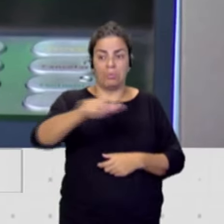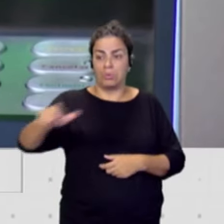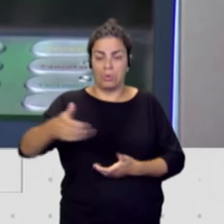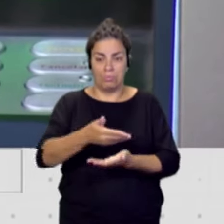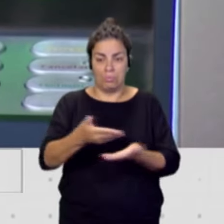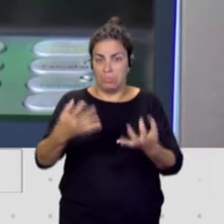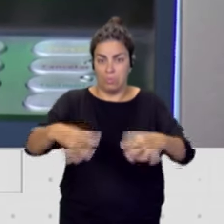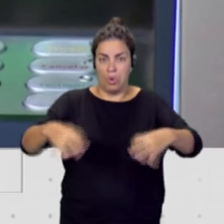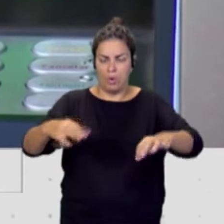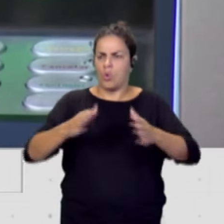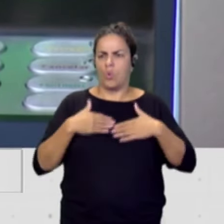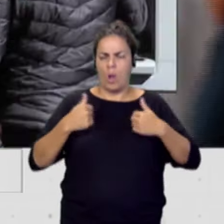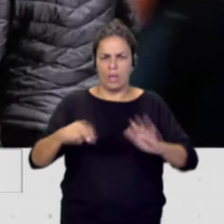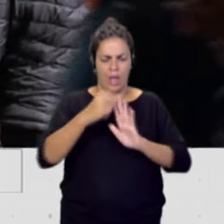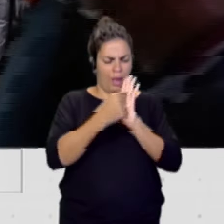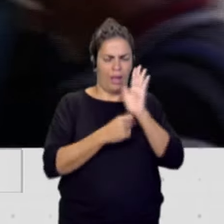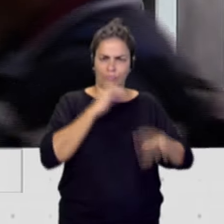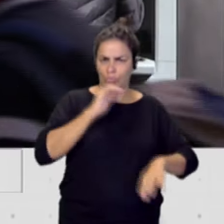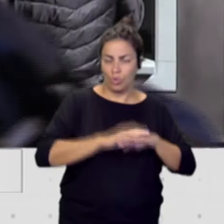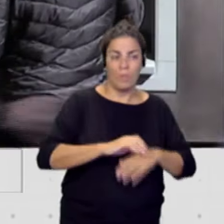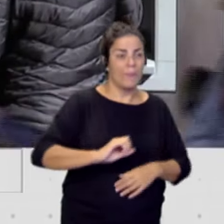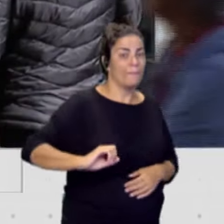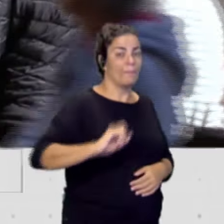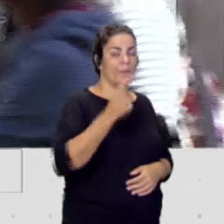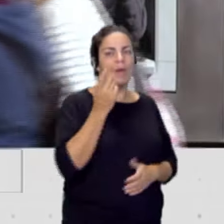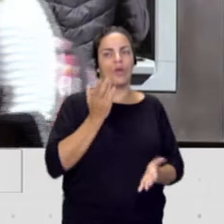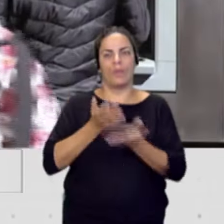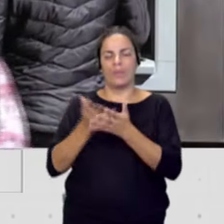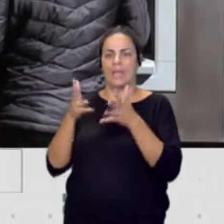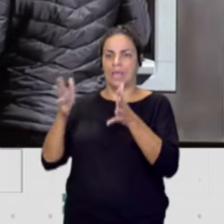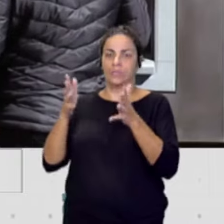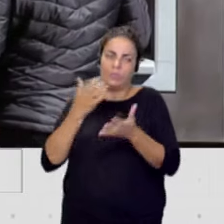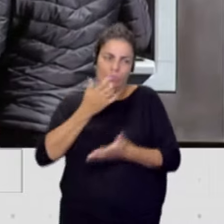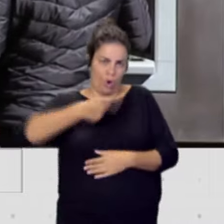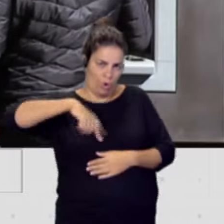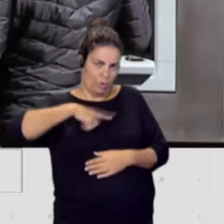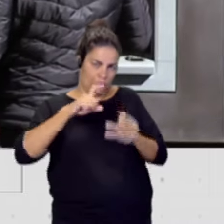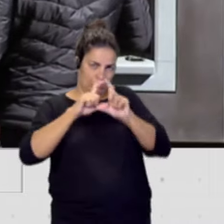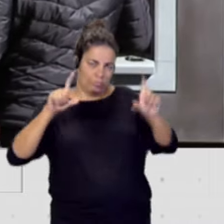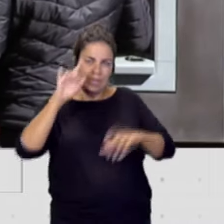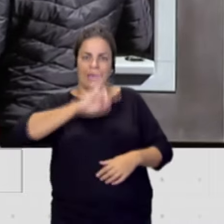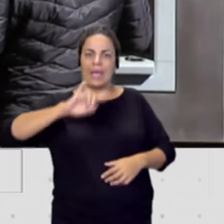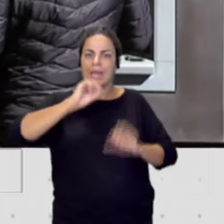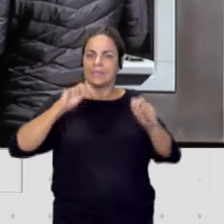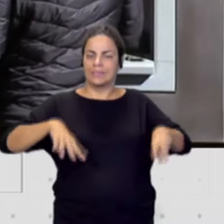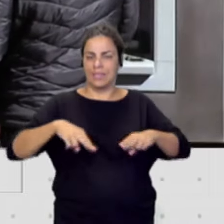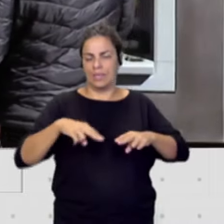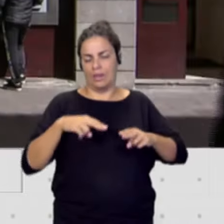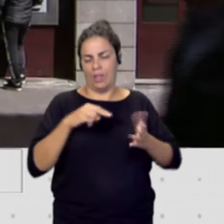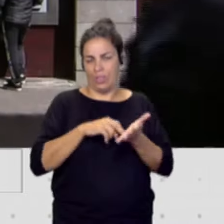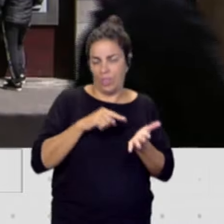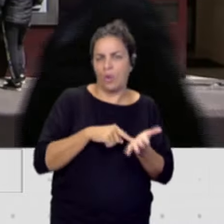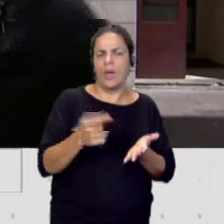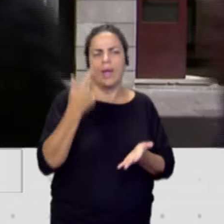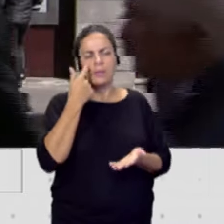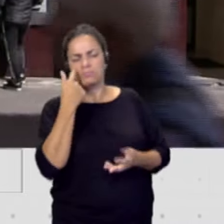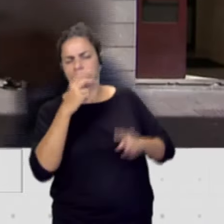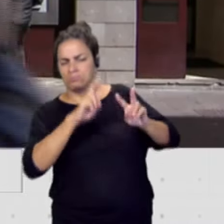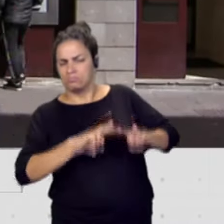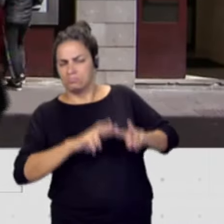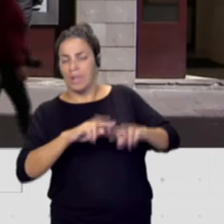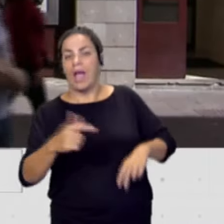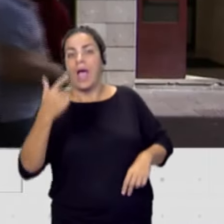común. Lo primero es pedir un asesoramiento, en este caso con nosotros, con Canarias Sin Deuda, donde vamos a hacer un estudio de viabilidad para saber si esta persona